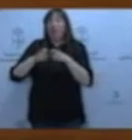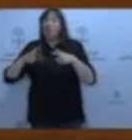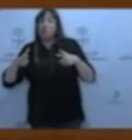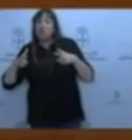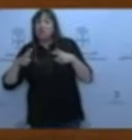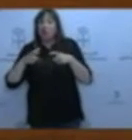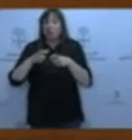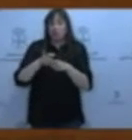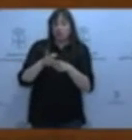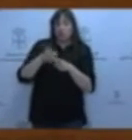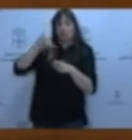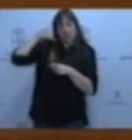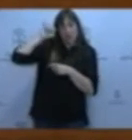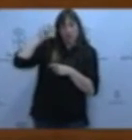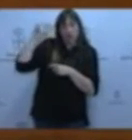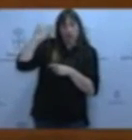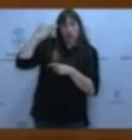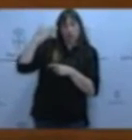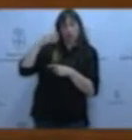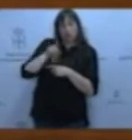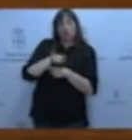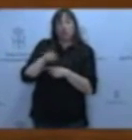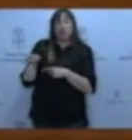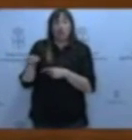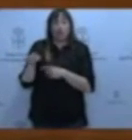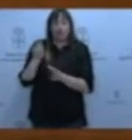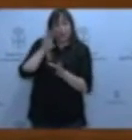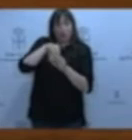disminuyen el riesgo de suicidio? Si no, no tenemos el mapa global.